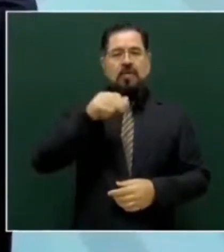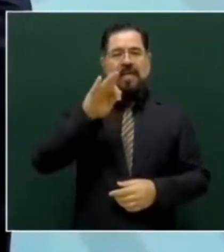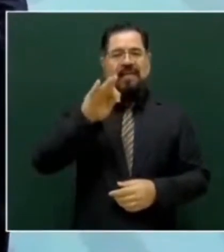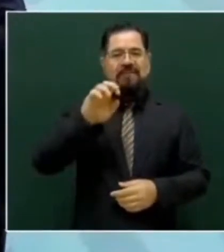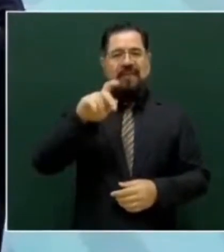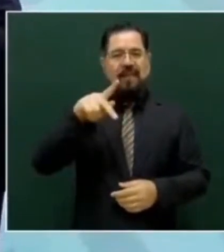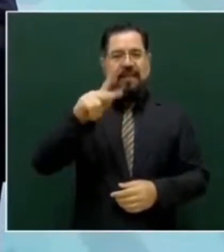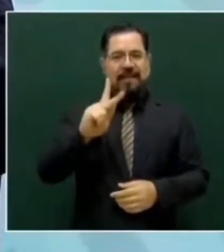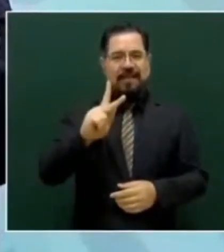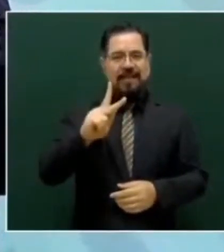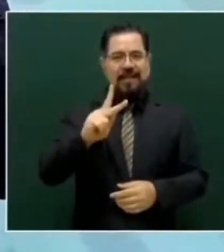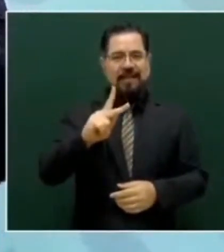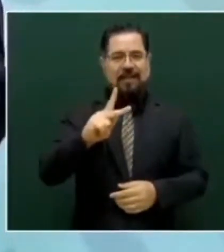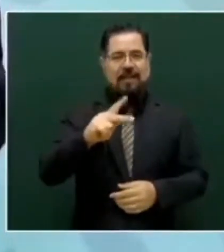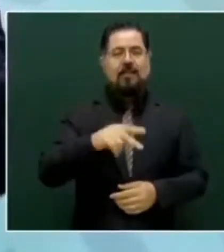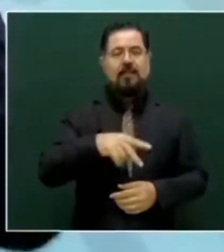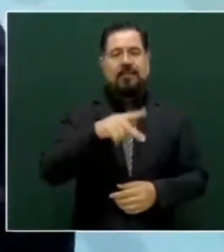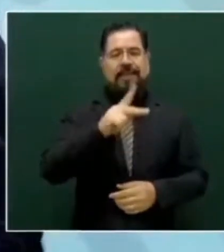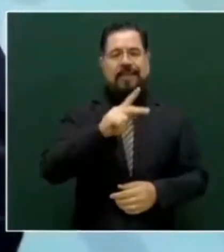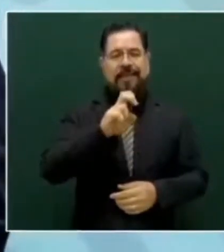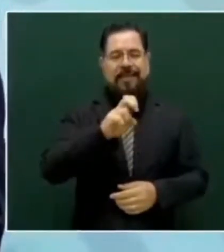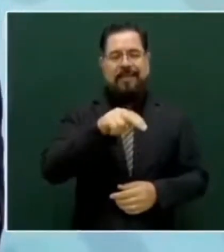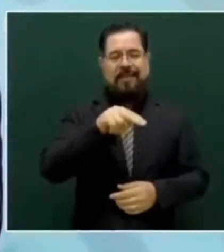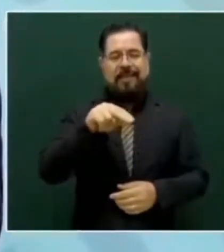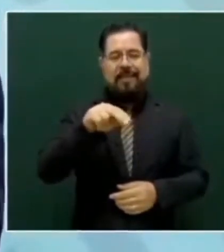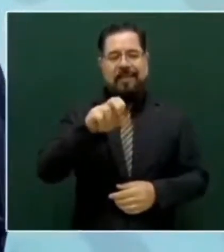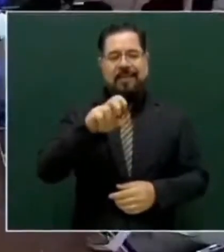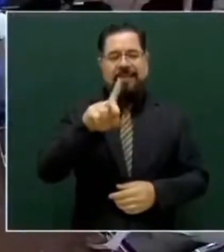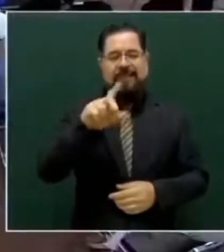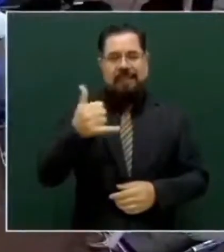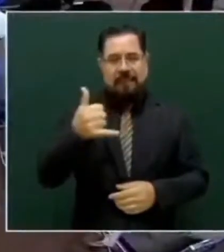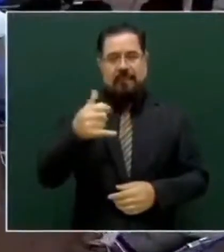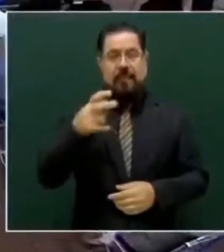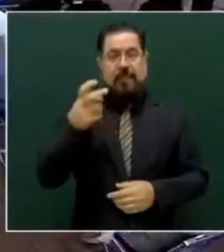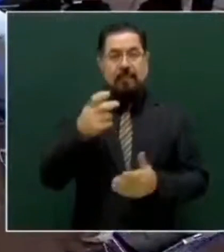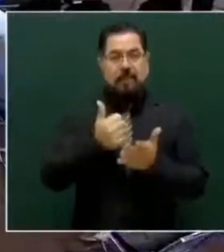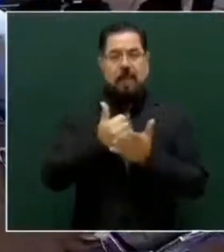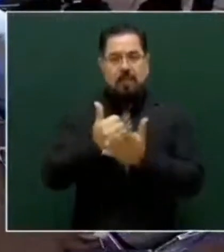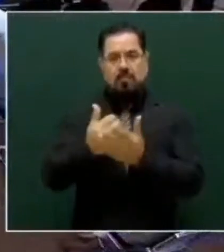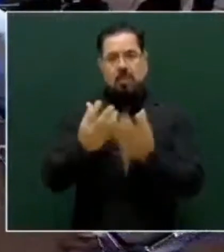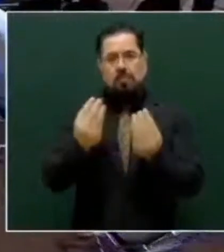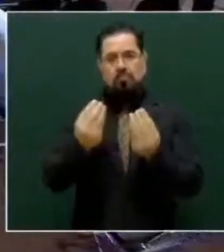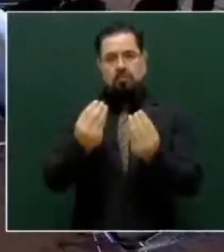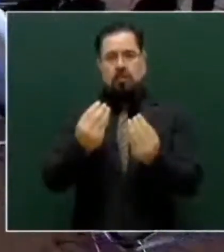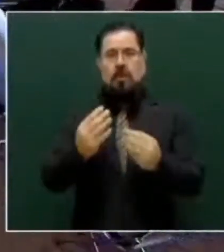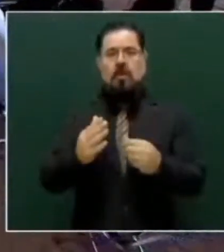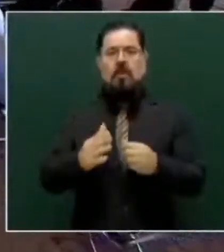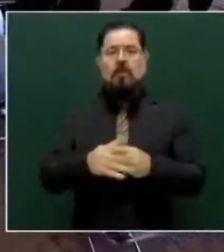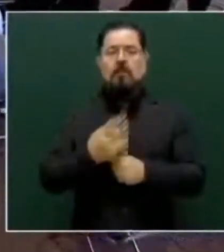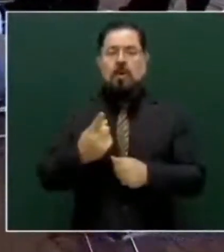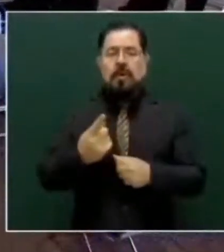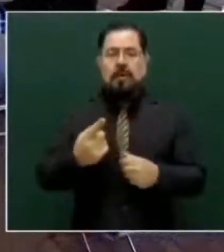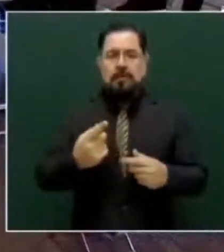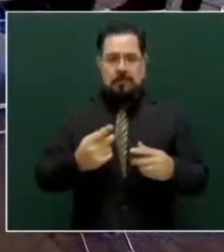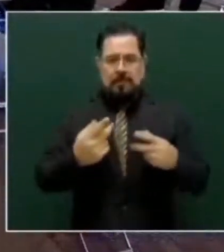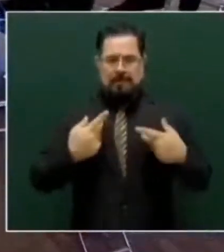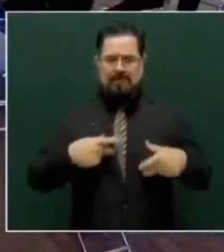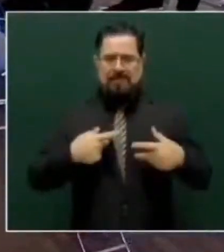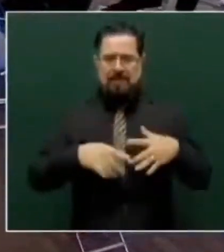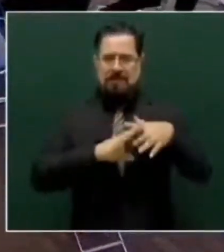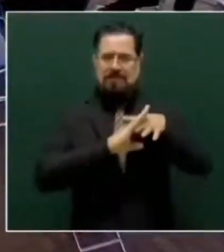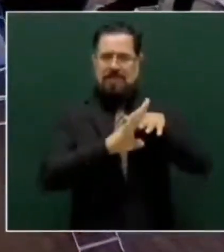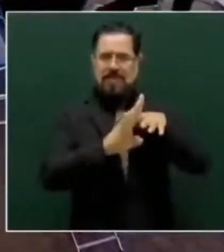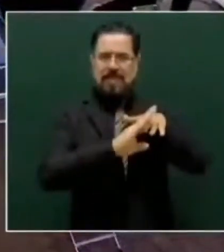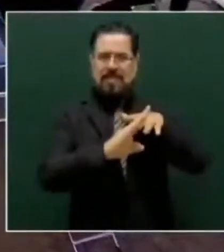va a ayudar mucho, porque la gente no abandona sus pueblos por gusto, sino por